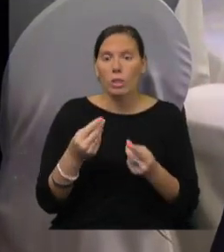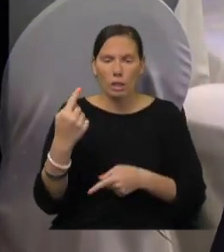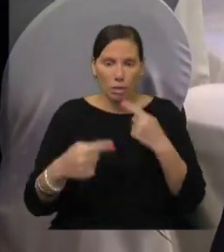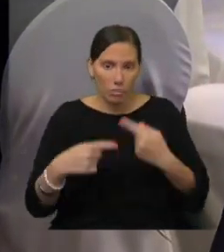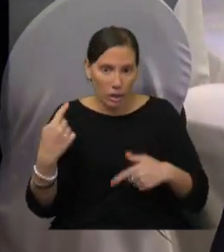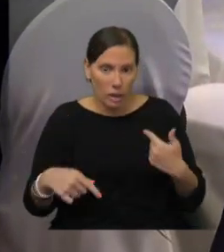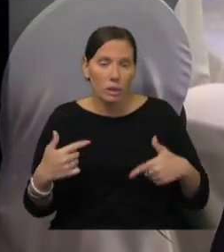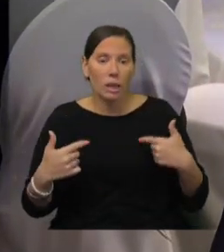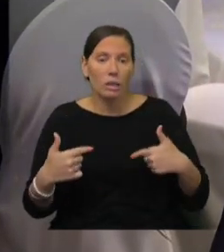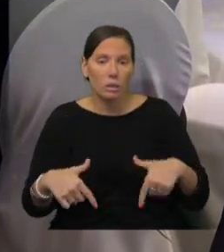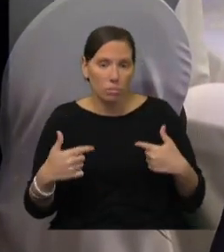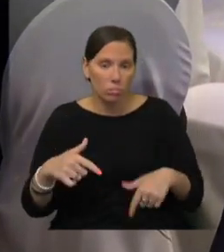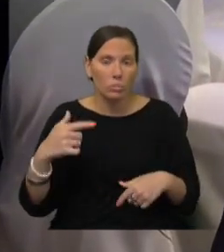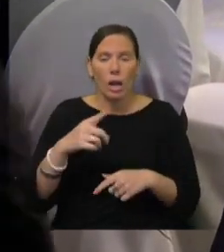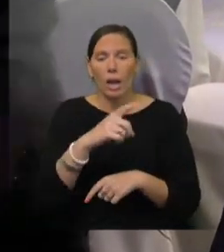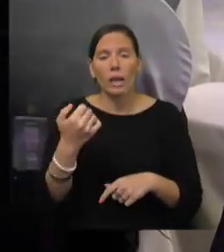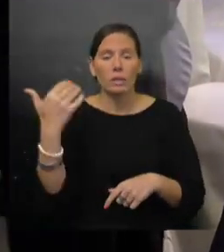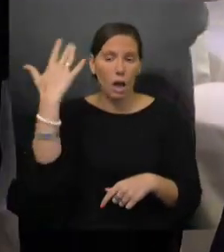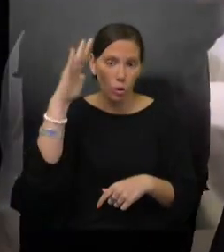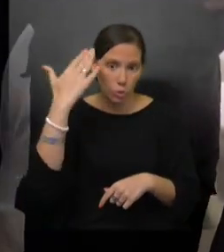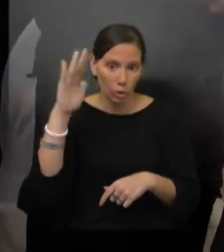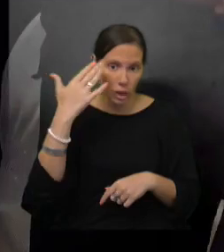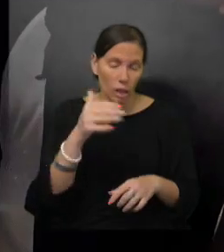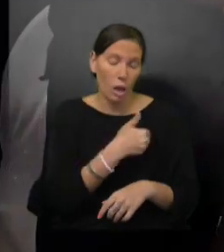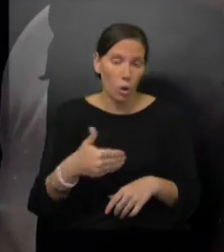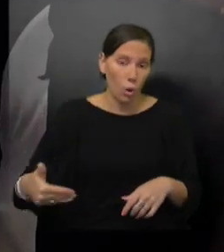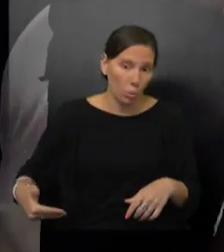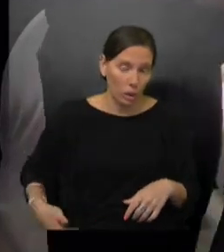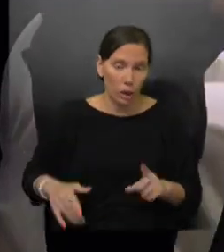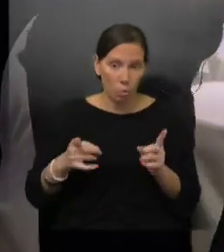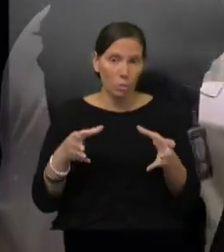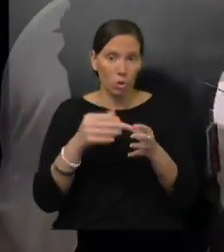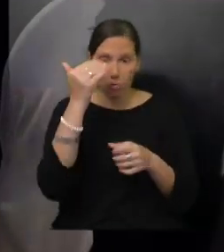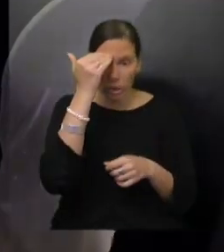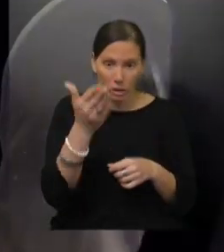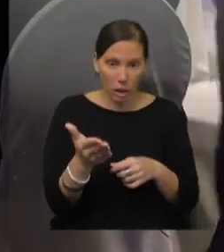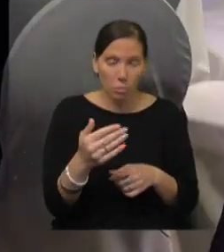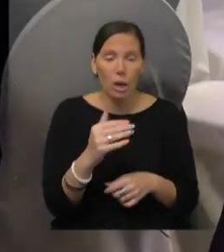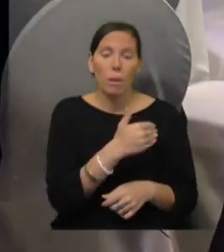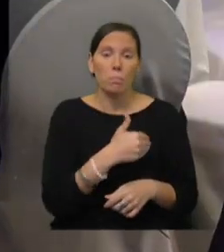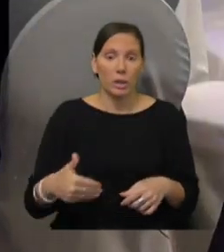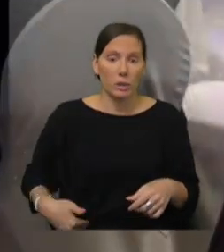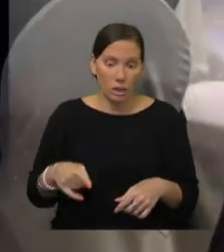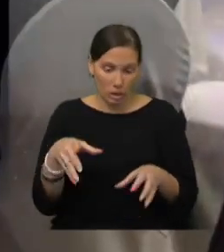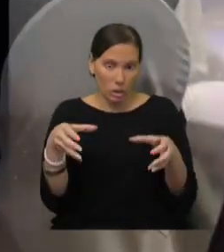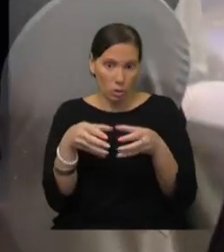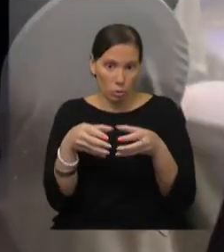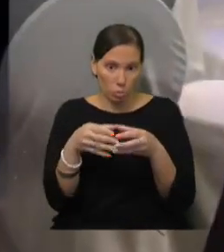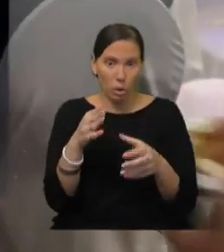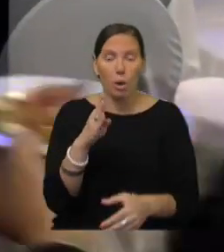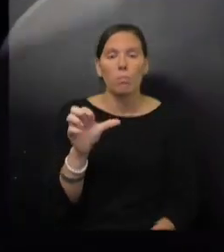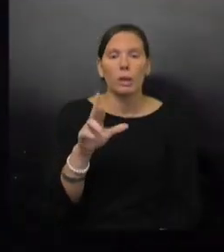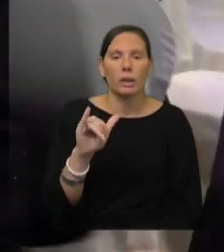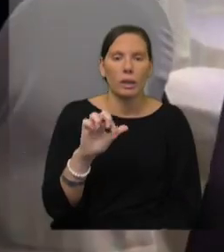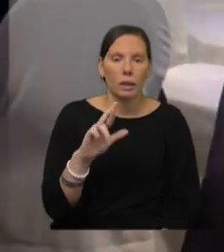del frente amplio exautoridades de gobierno Durante los gobiernos de justamente del frente amplio el presidente de esa fuerza política Fernando